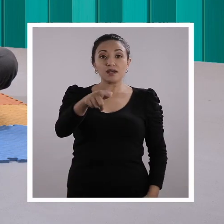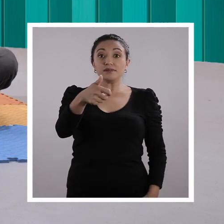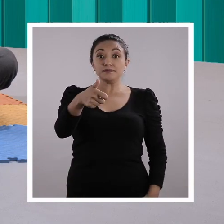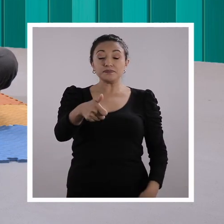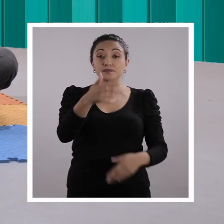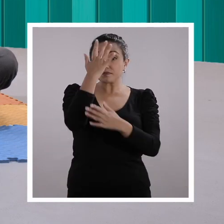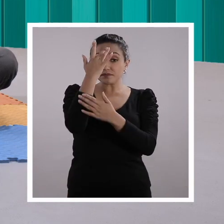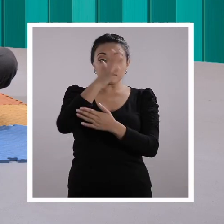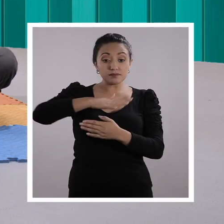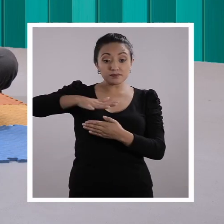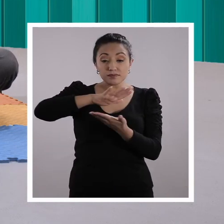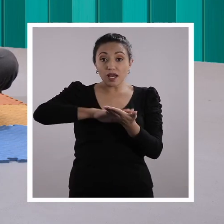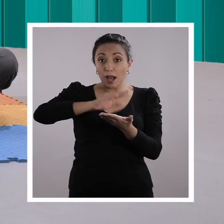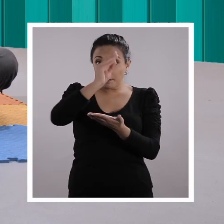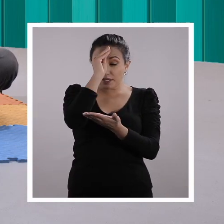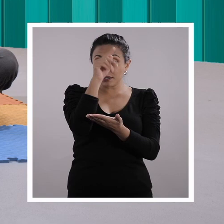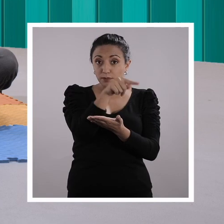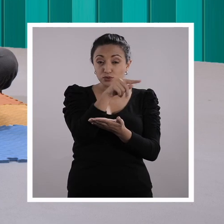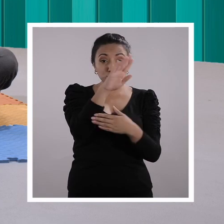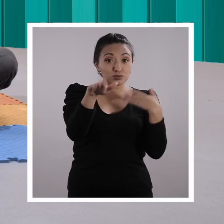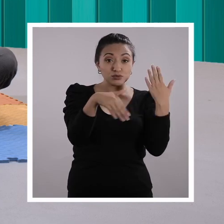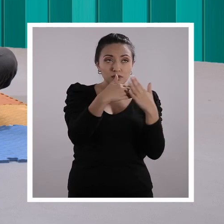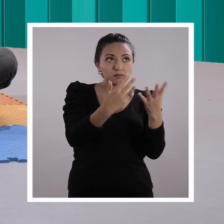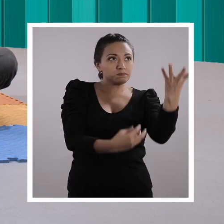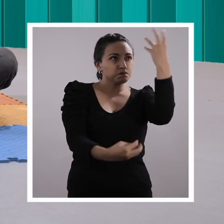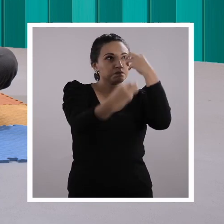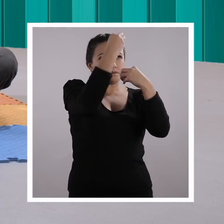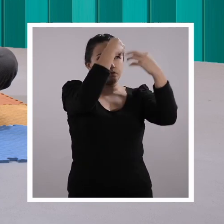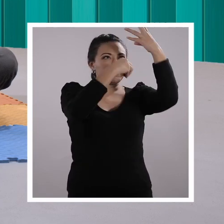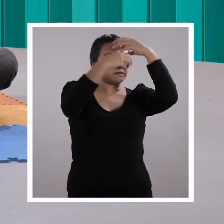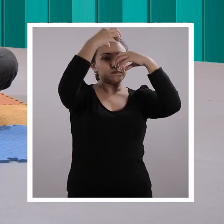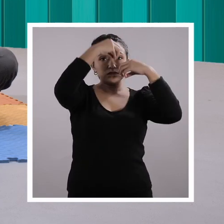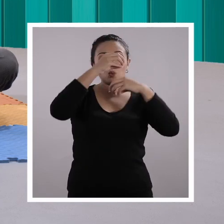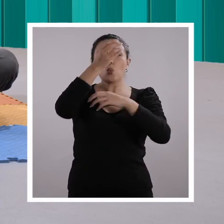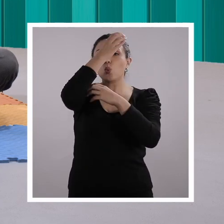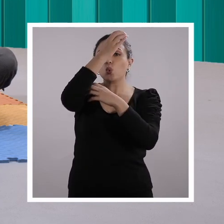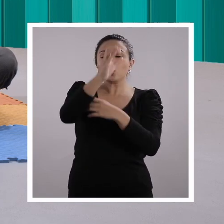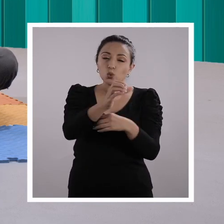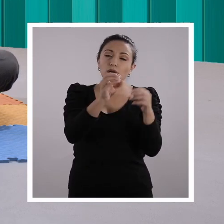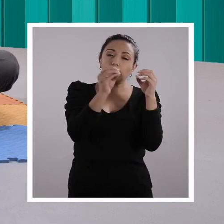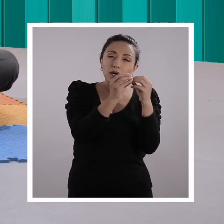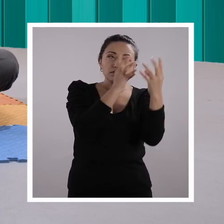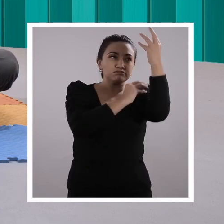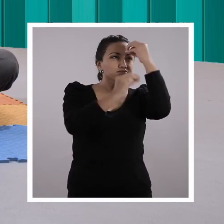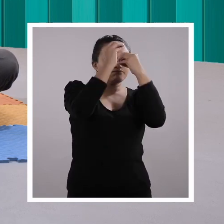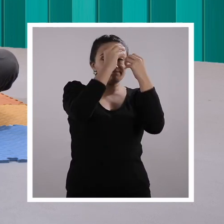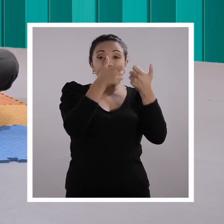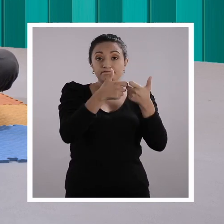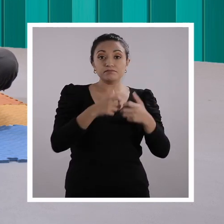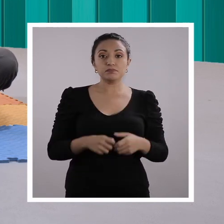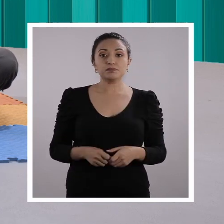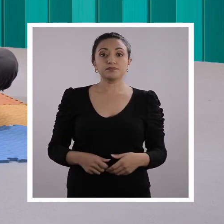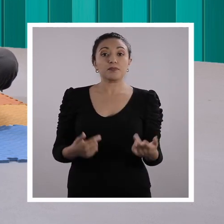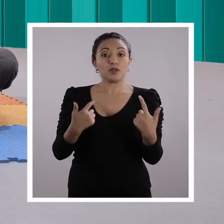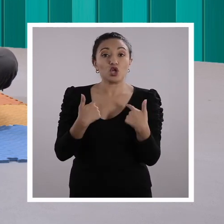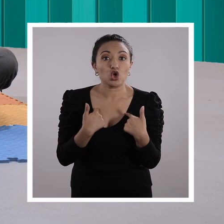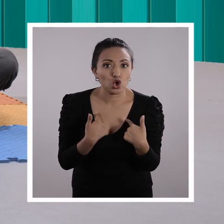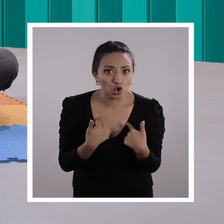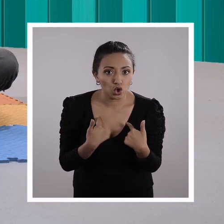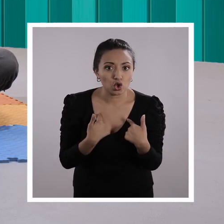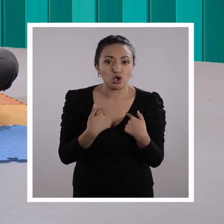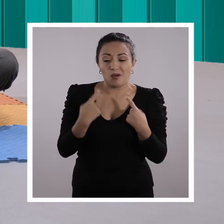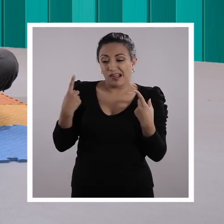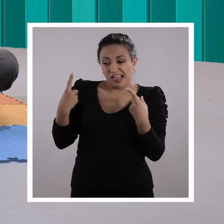va nuestro cerebro y enriquecen nuestra cultura y también otros conocimientos así es yo que era peleado con los